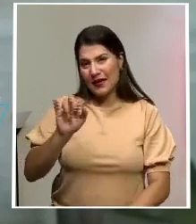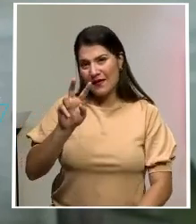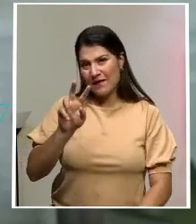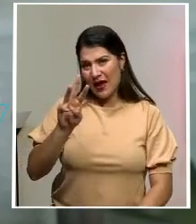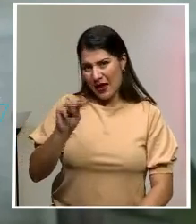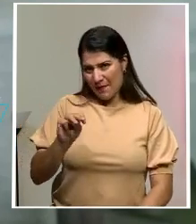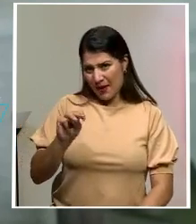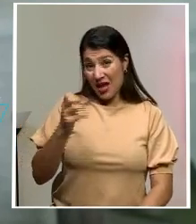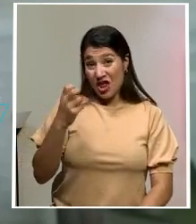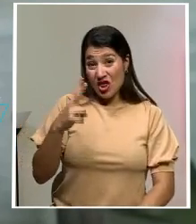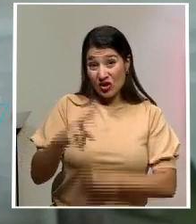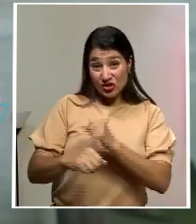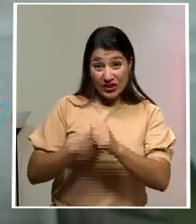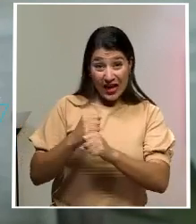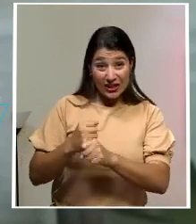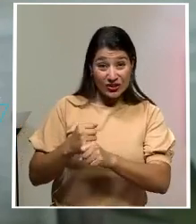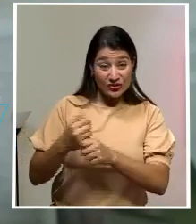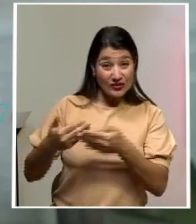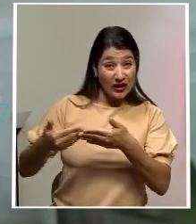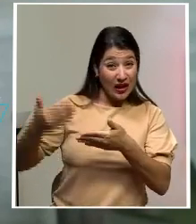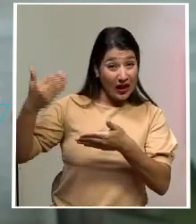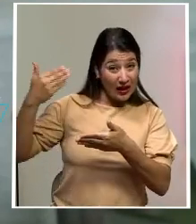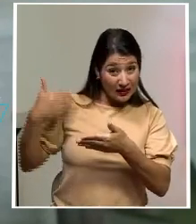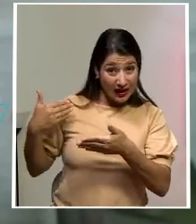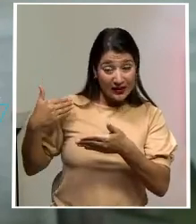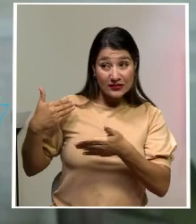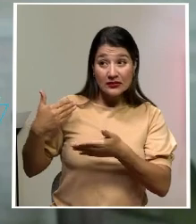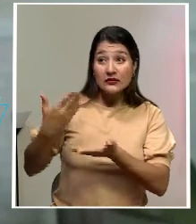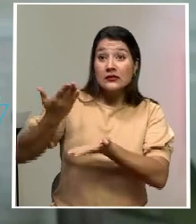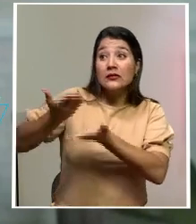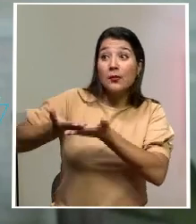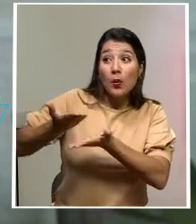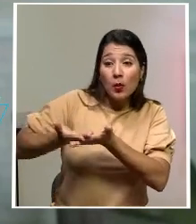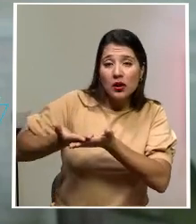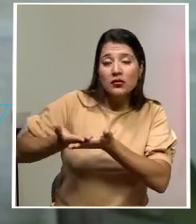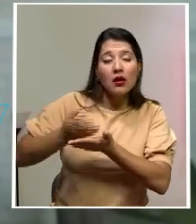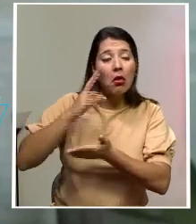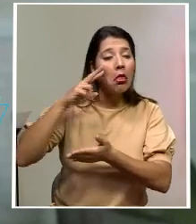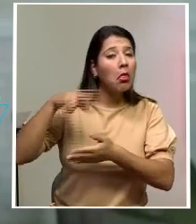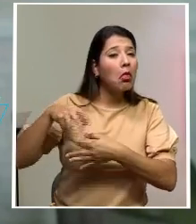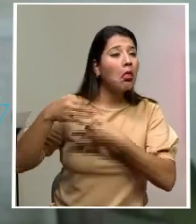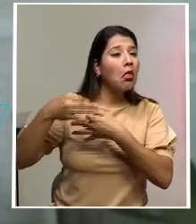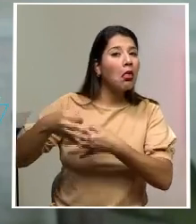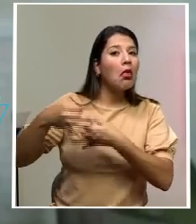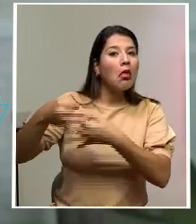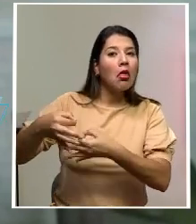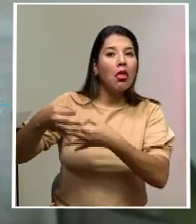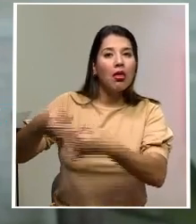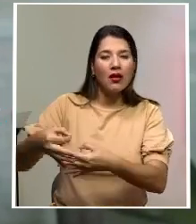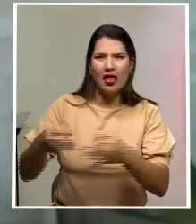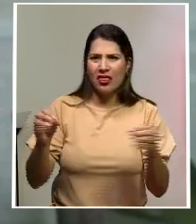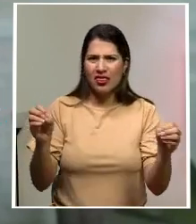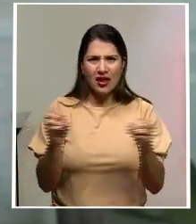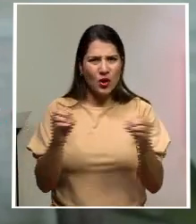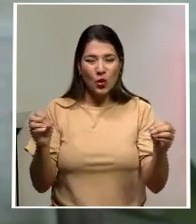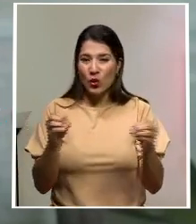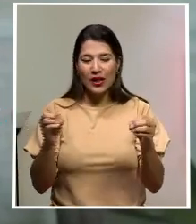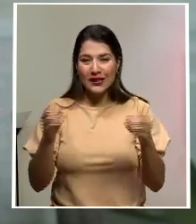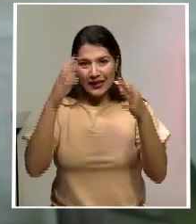12 años y realmente no se han tomado medidas contundentes para darle sostenibilidad al